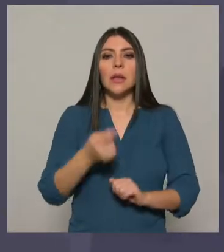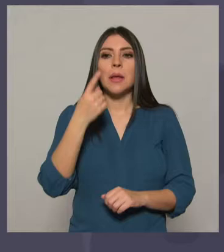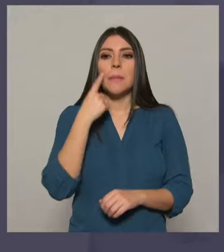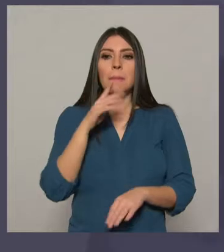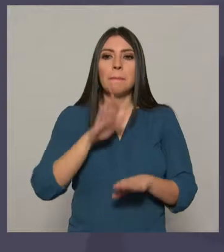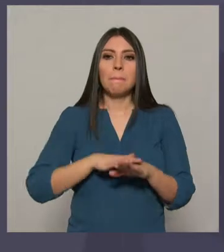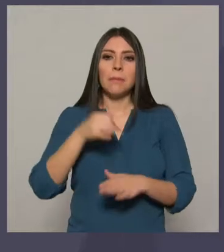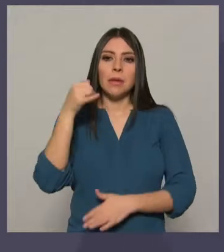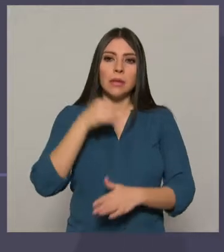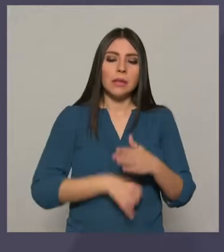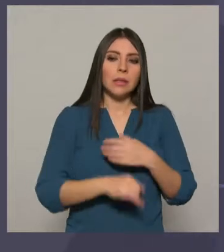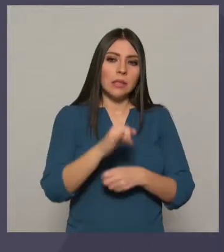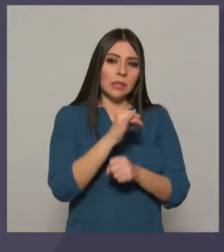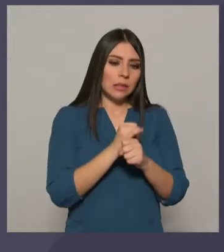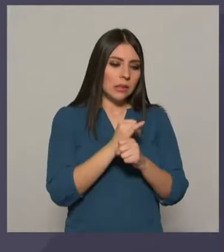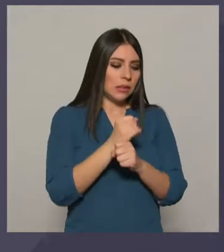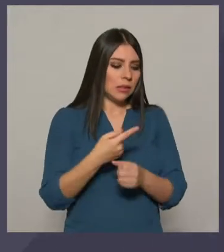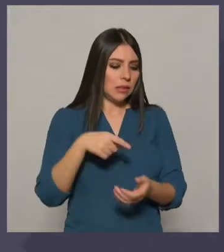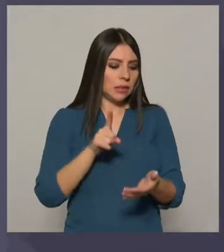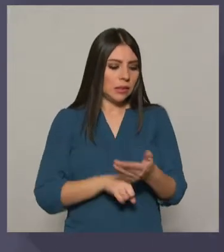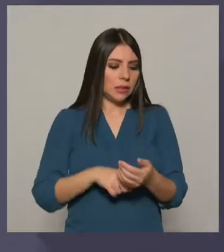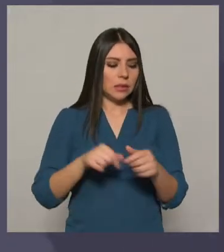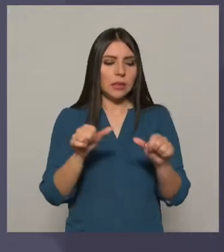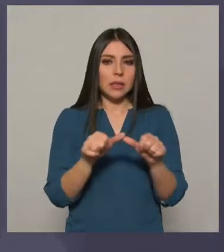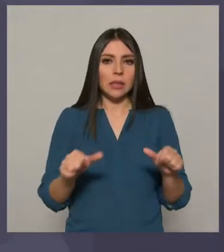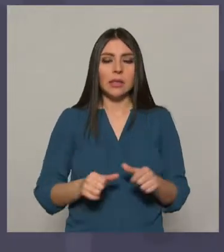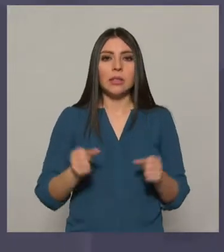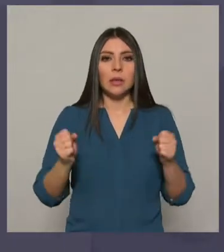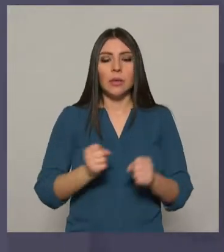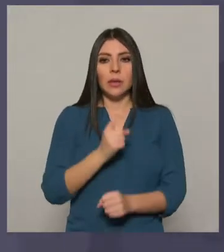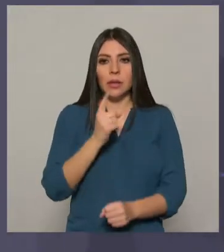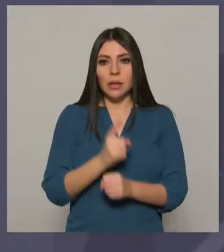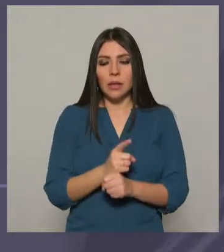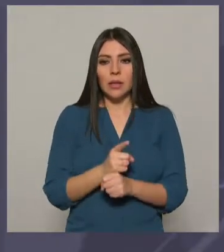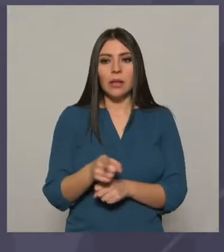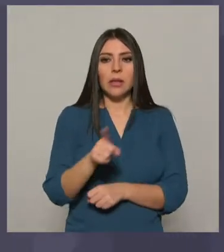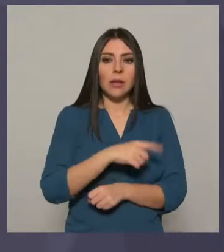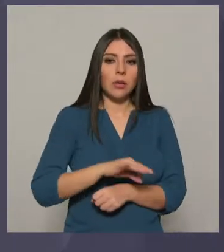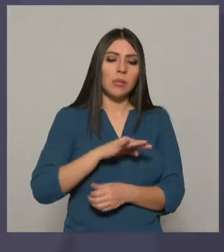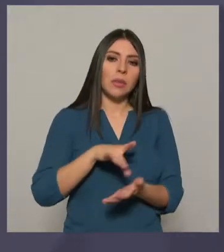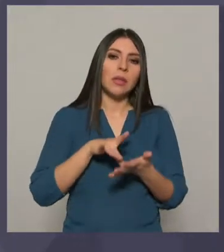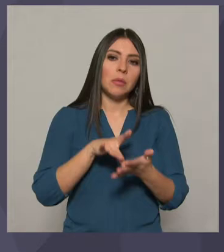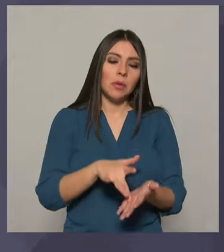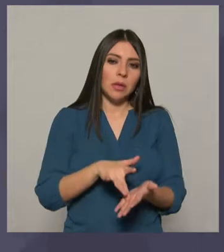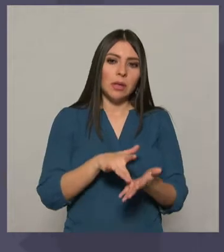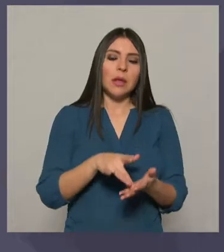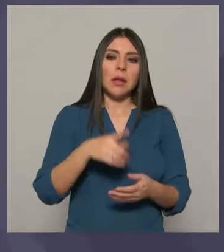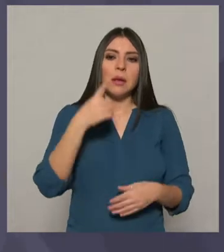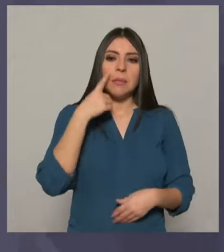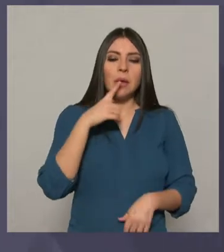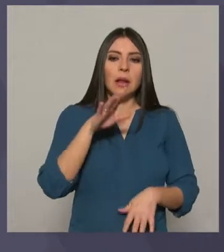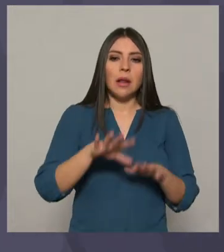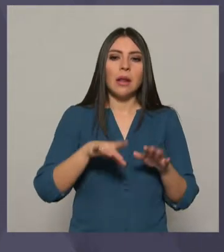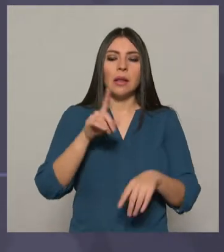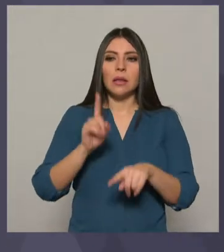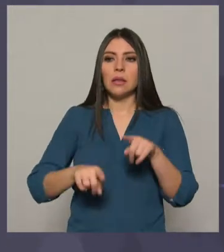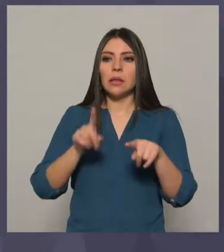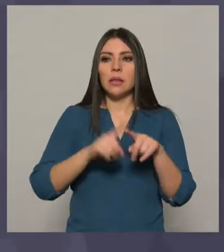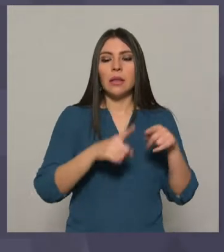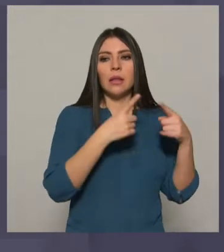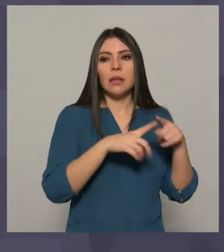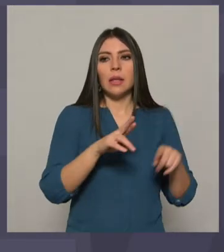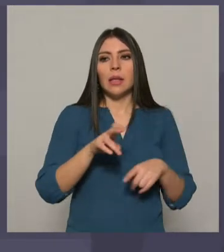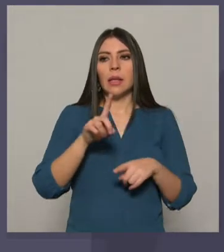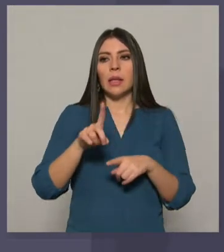de investigación también desde el área de seguridad y poder desde ahí contribuir a través de inteligencia a desarticular distintas